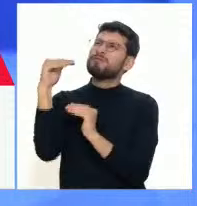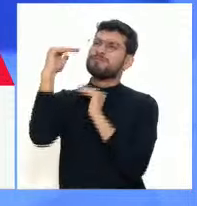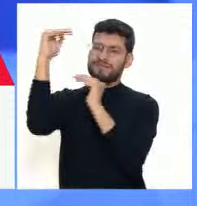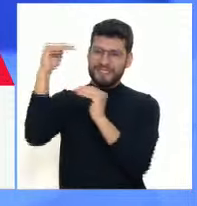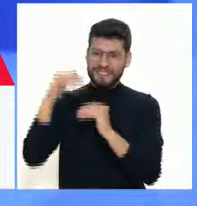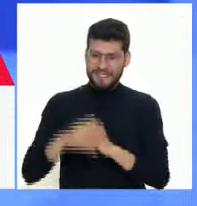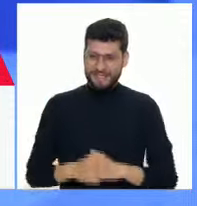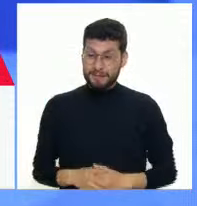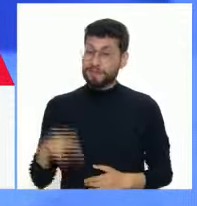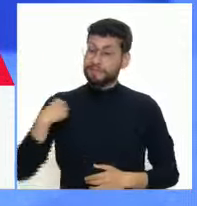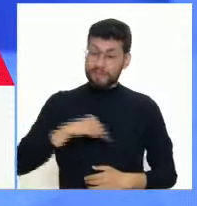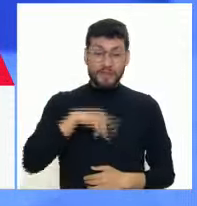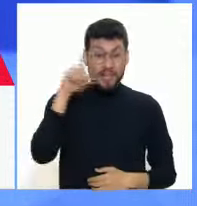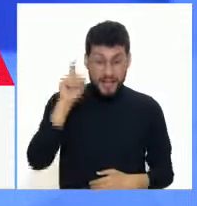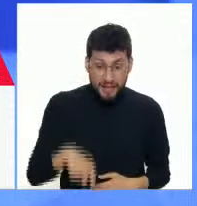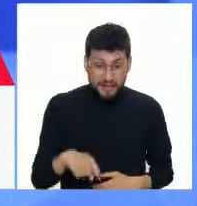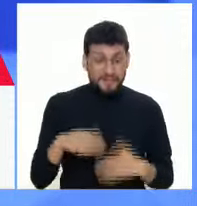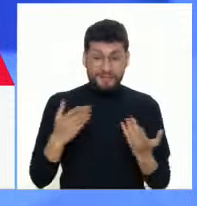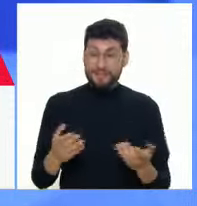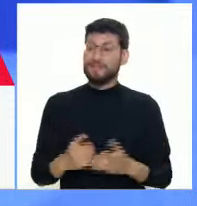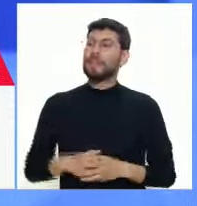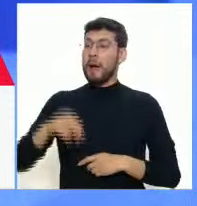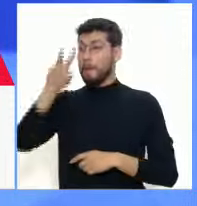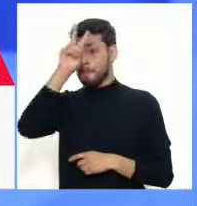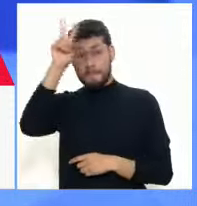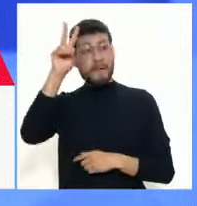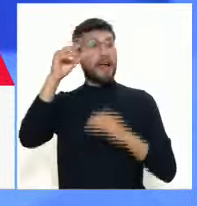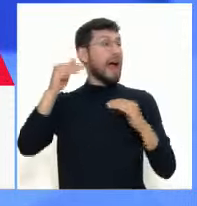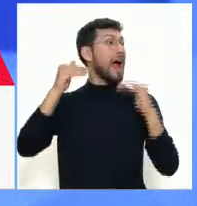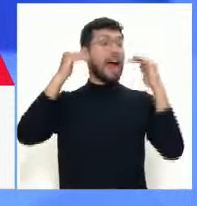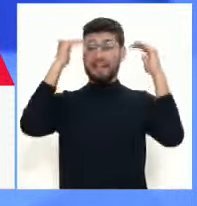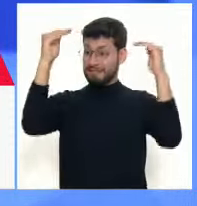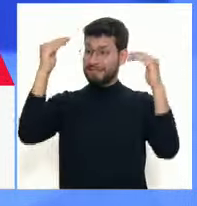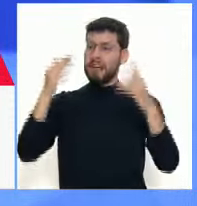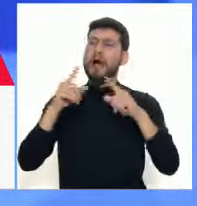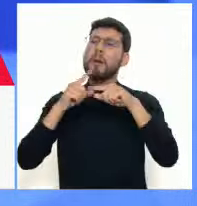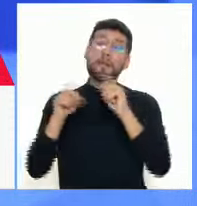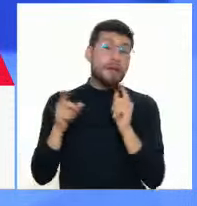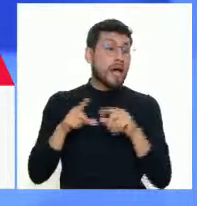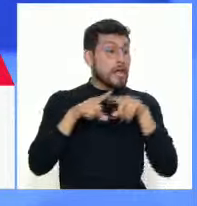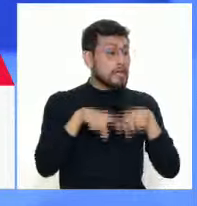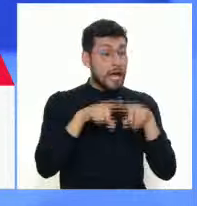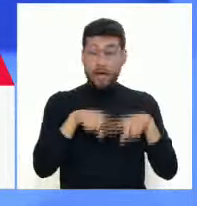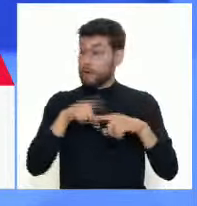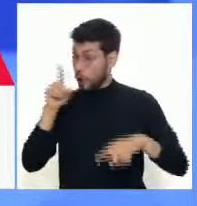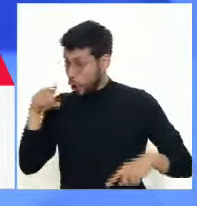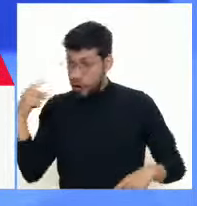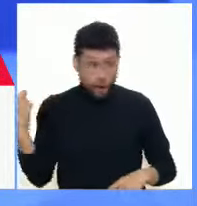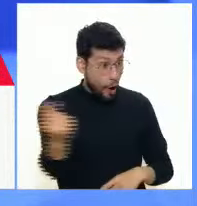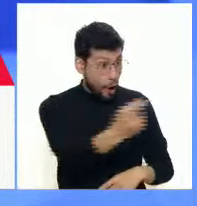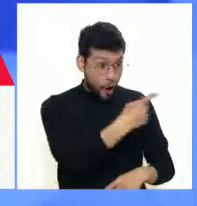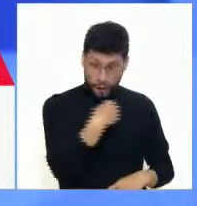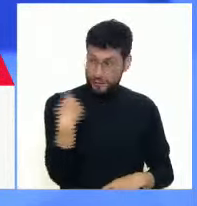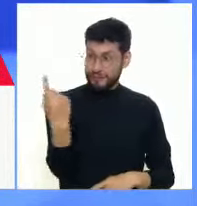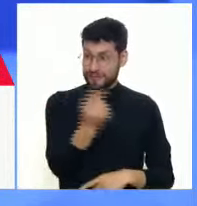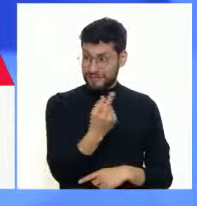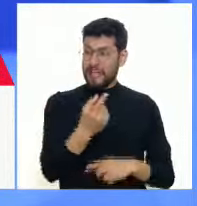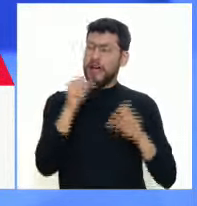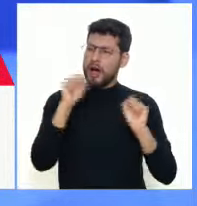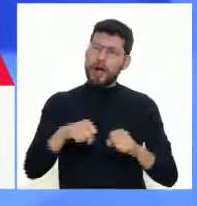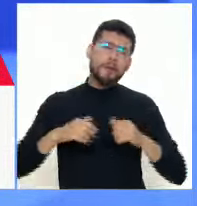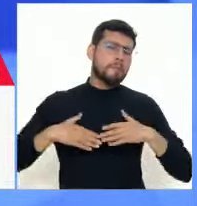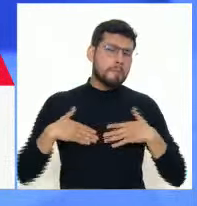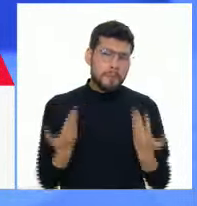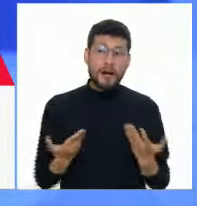alto. Tenemos que colocar nuestra patria ahí arriba, pero eso depende de todos nosotros para